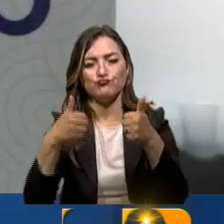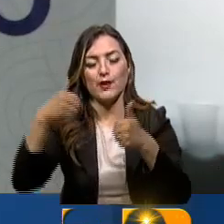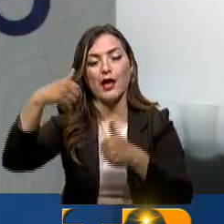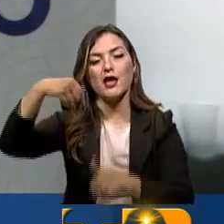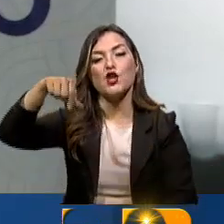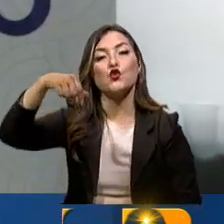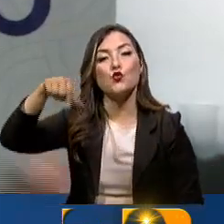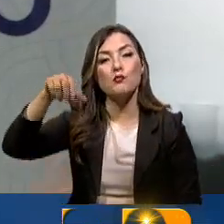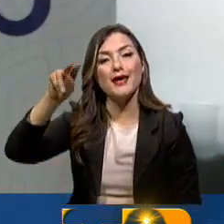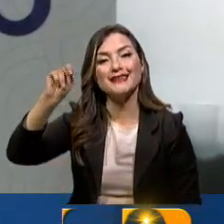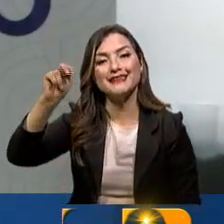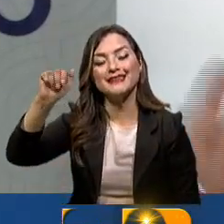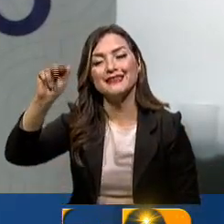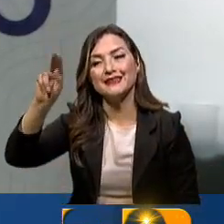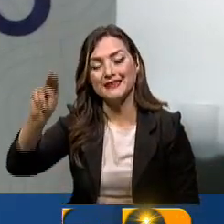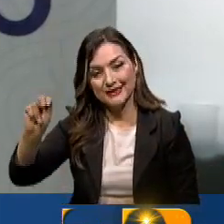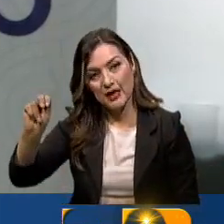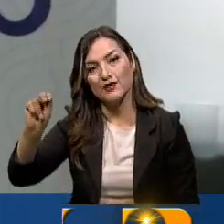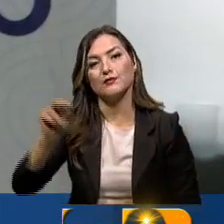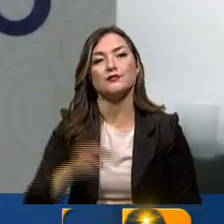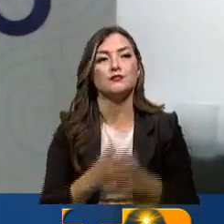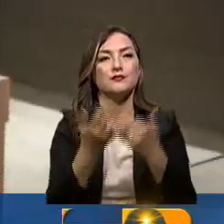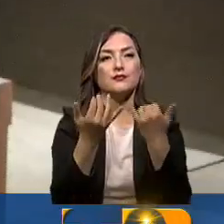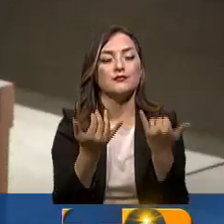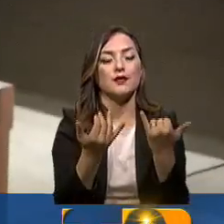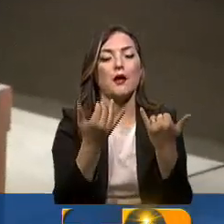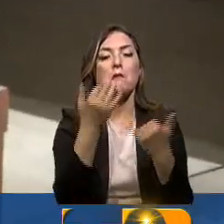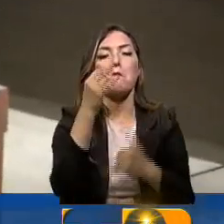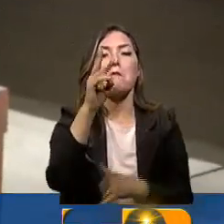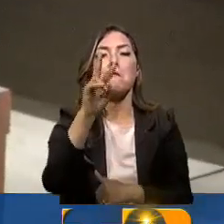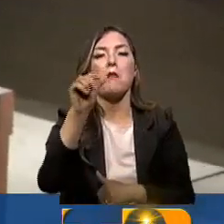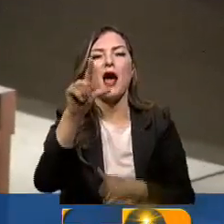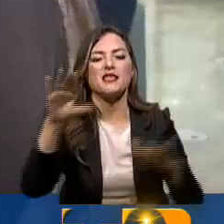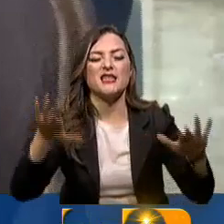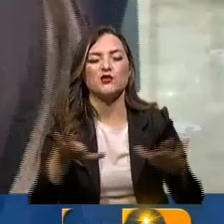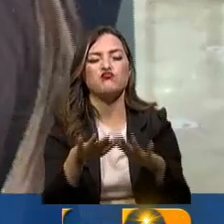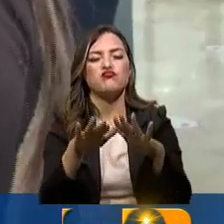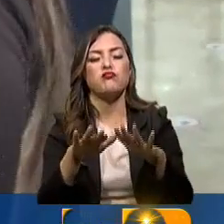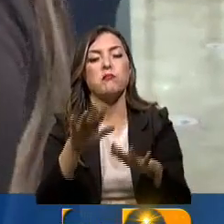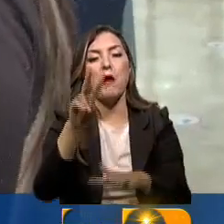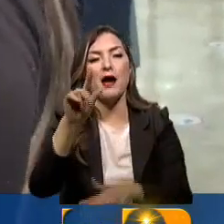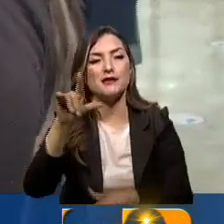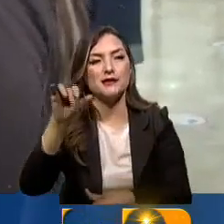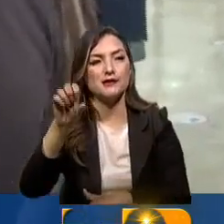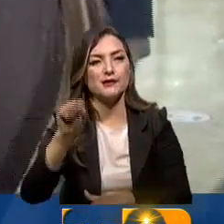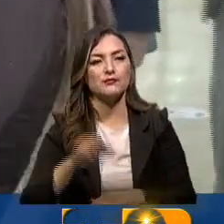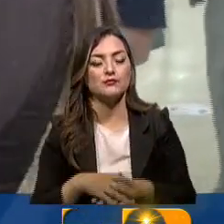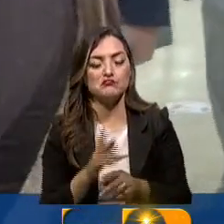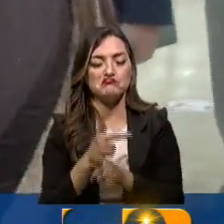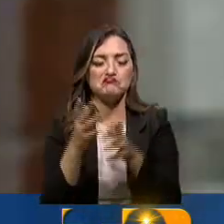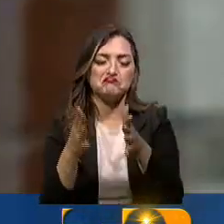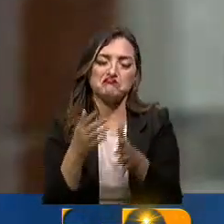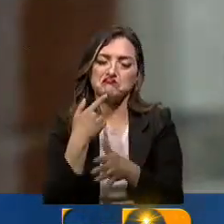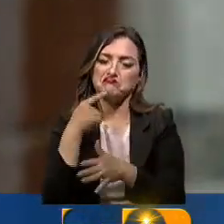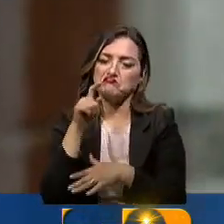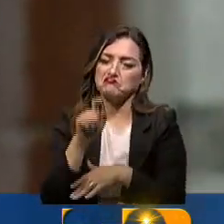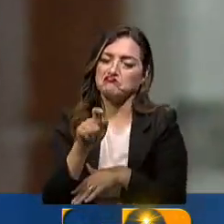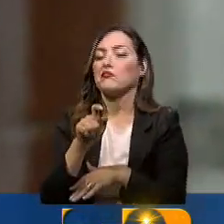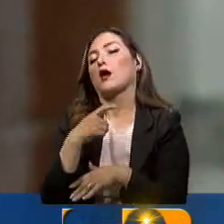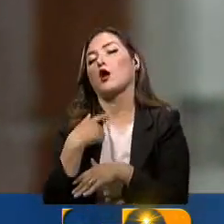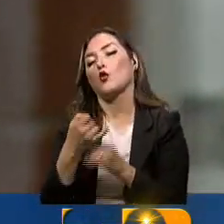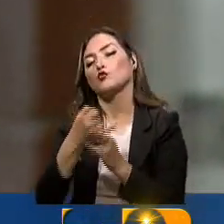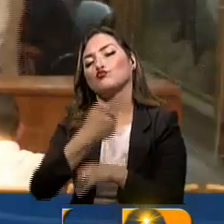Ejemplo, en este momento estamos con el tema de los valles. Asimismo, los concejales creen que en los últimos días se debe revisar la